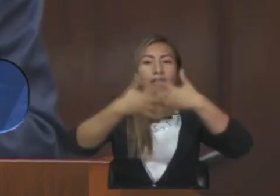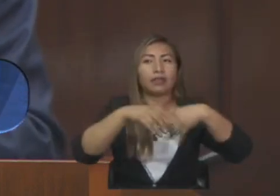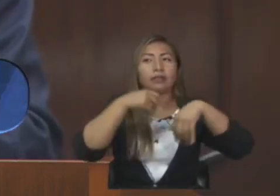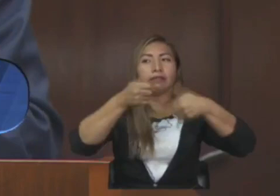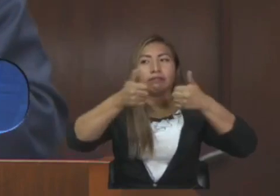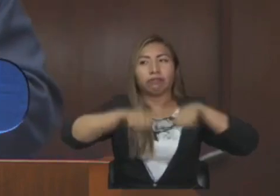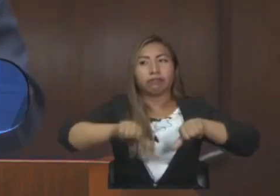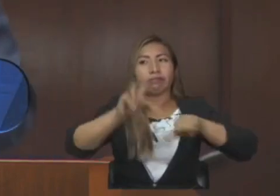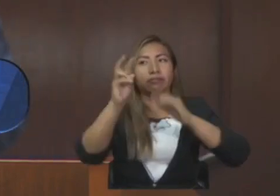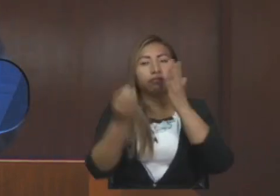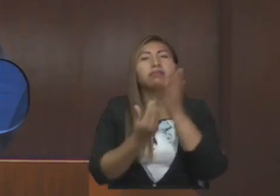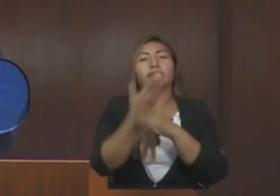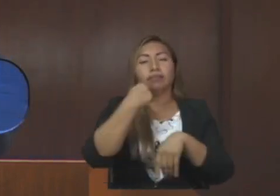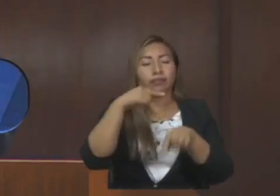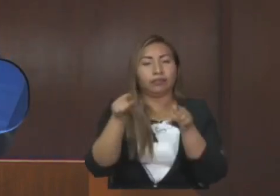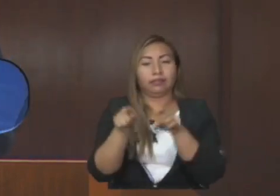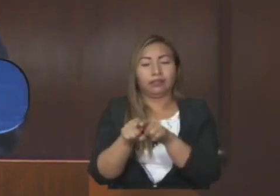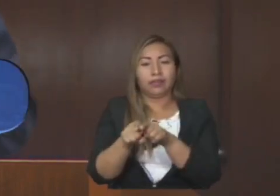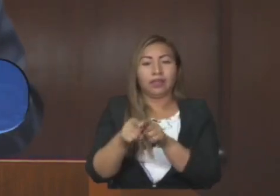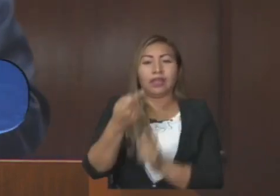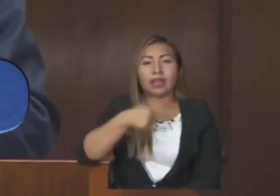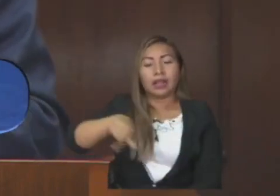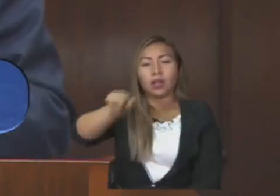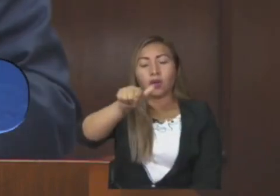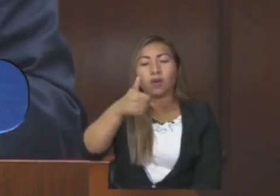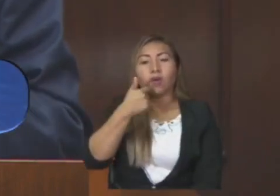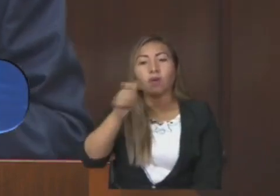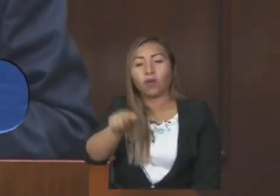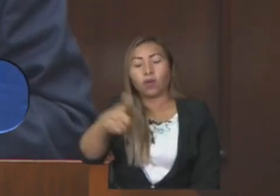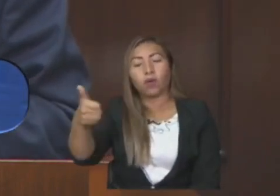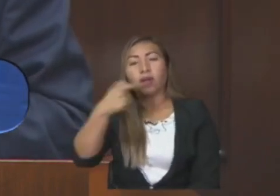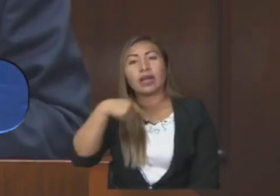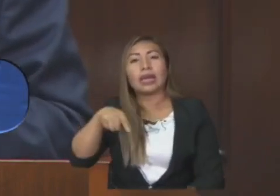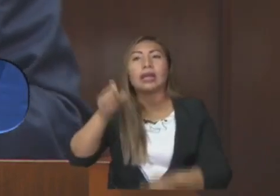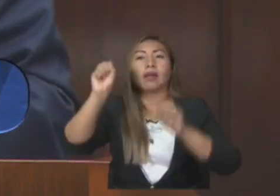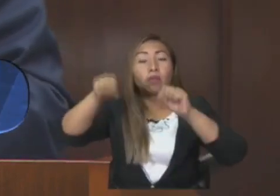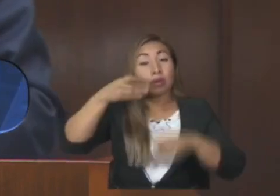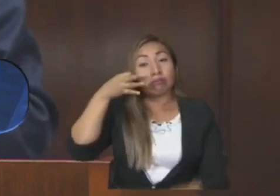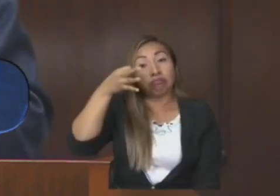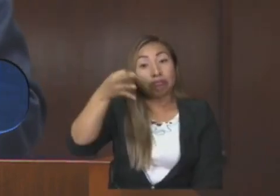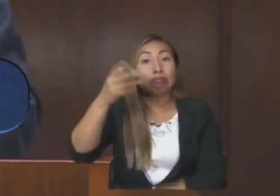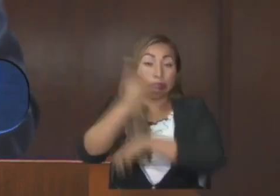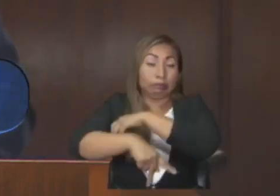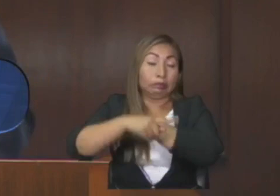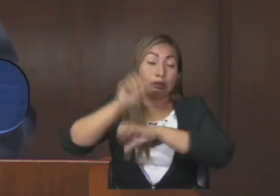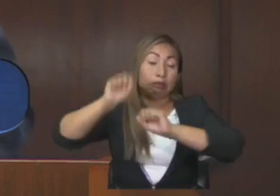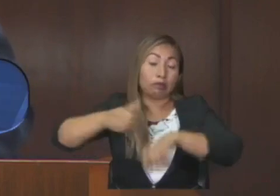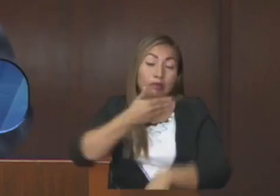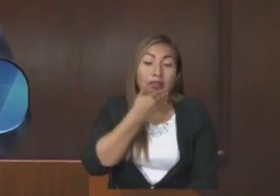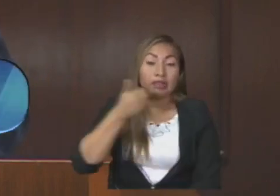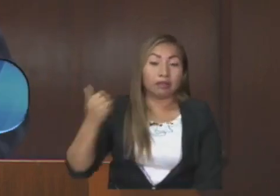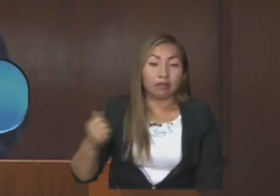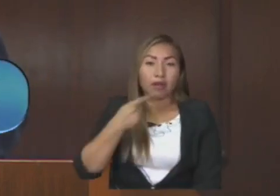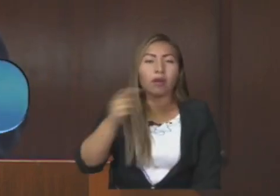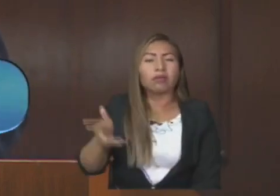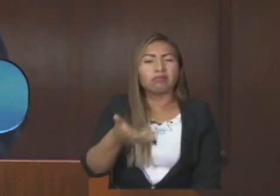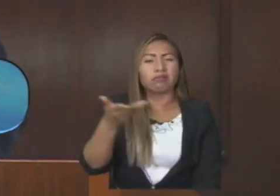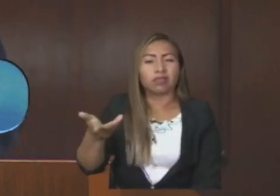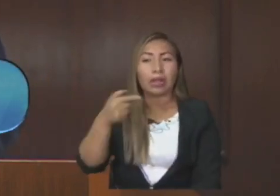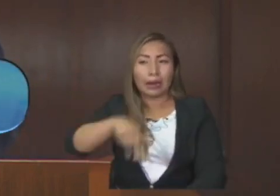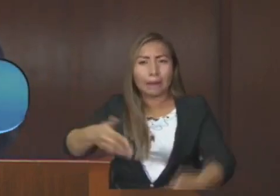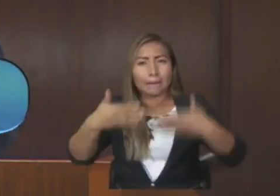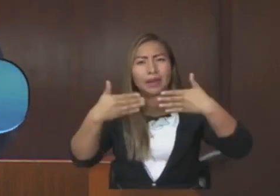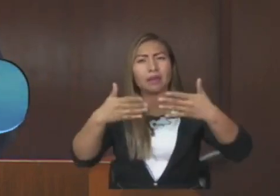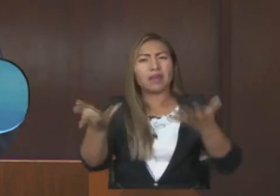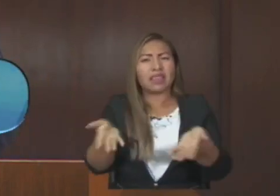en que la empresa pueda continuar operando, al país le va a ir mejor. Pero lo que Panamá está solicitando es que esas